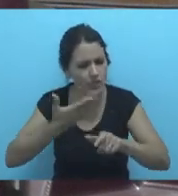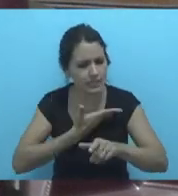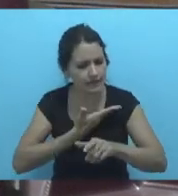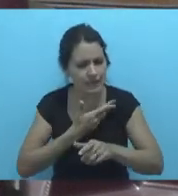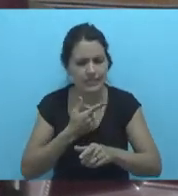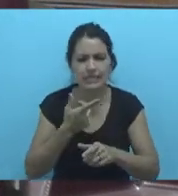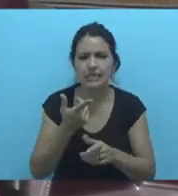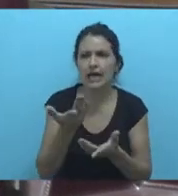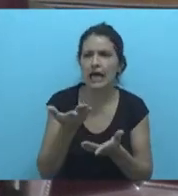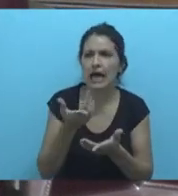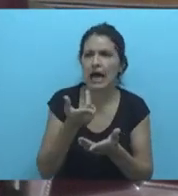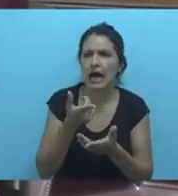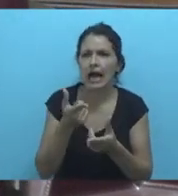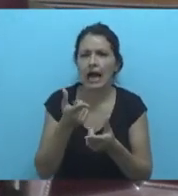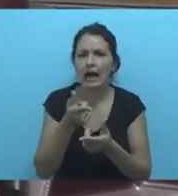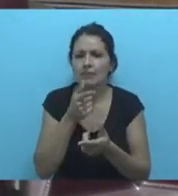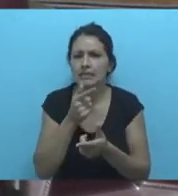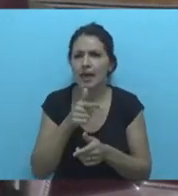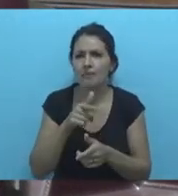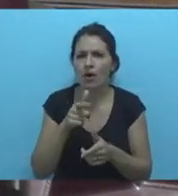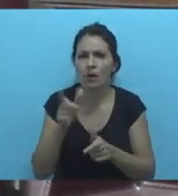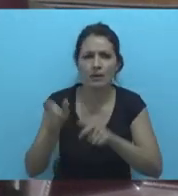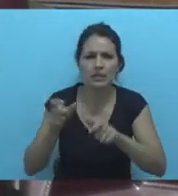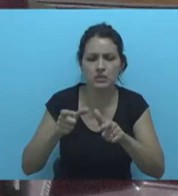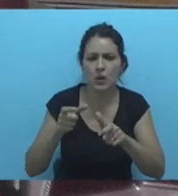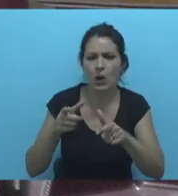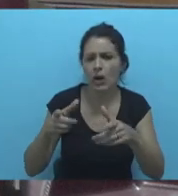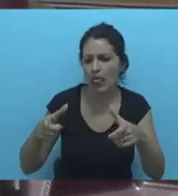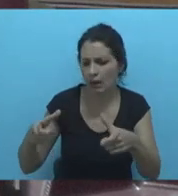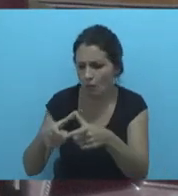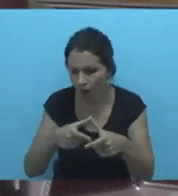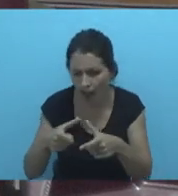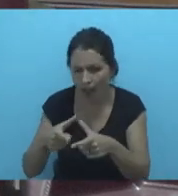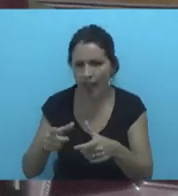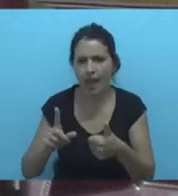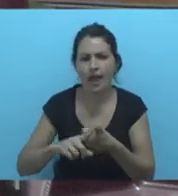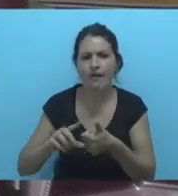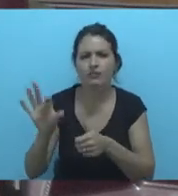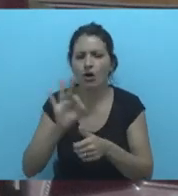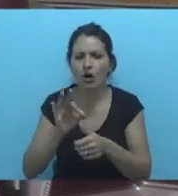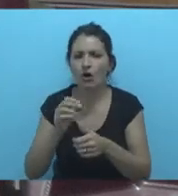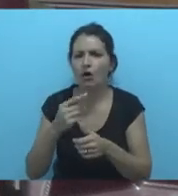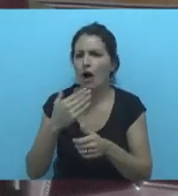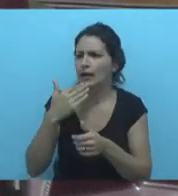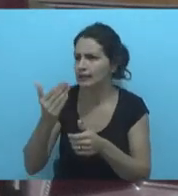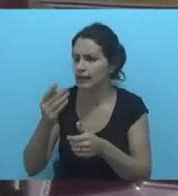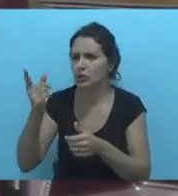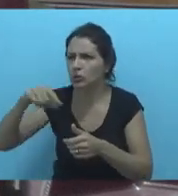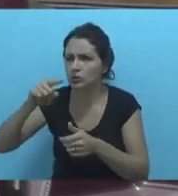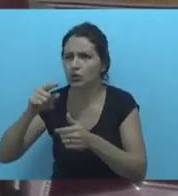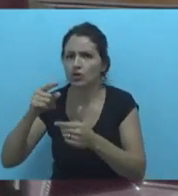jugamos en la primera D y que agradezca que la conducción de la Argentina está en manos de los porteños y no de los dirigentes del